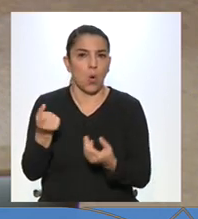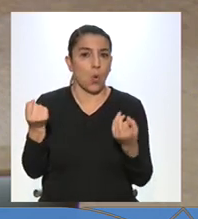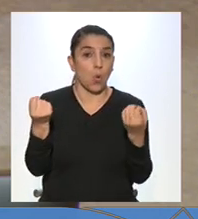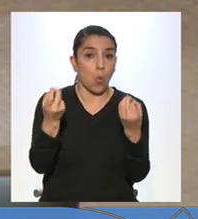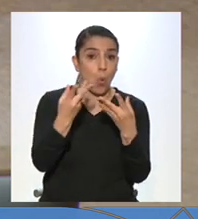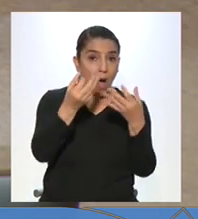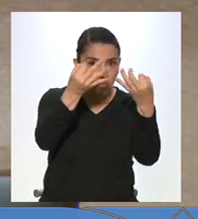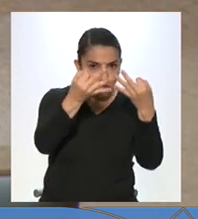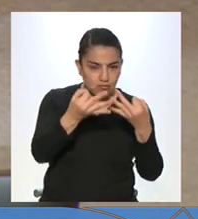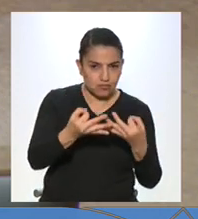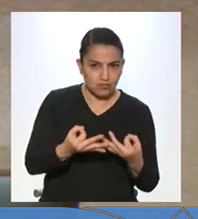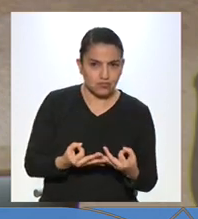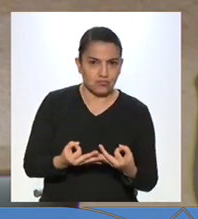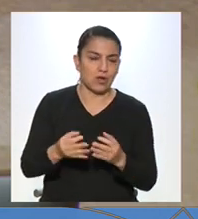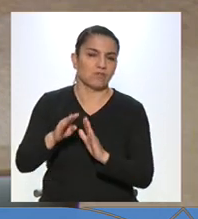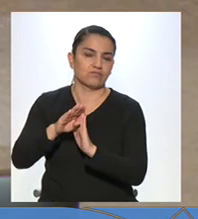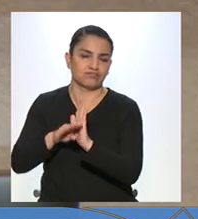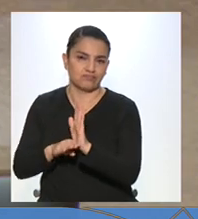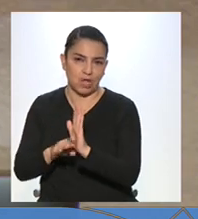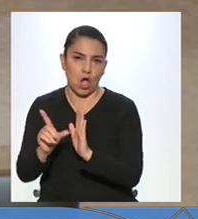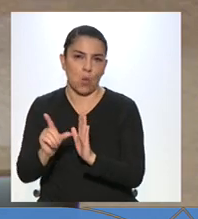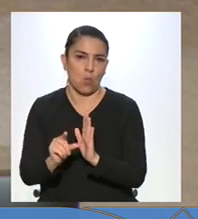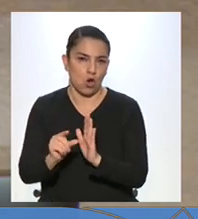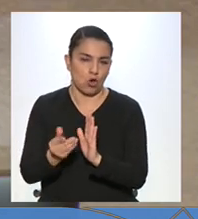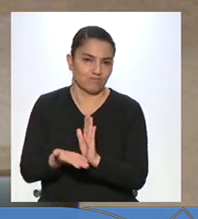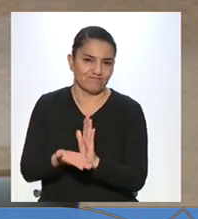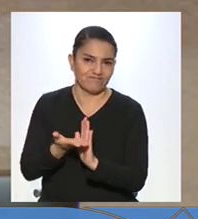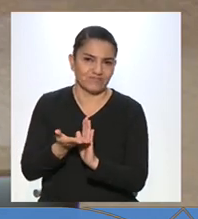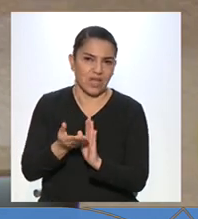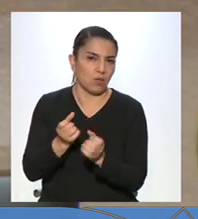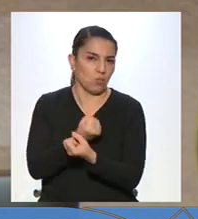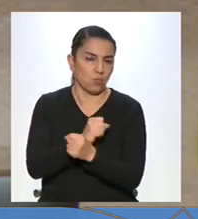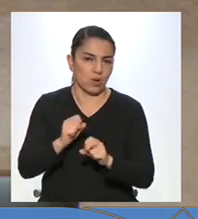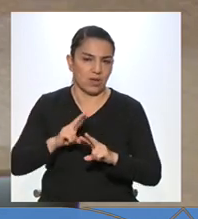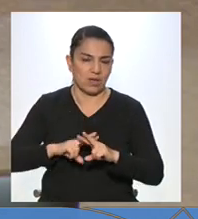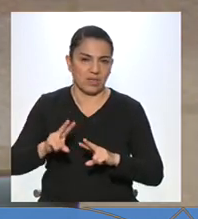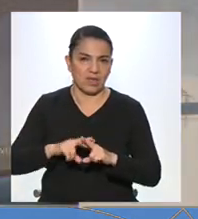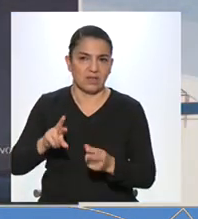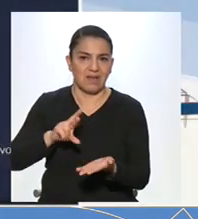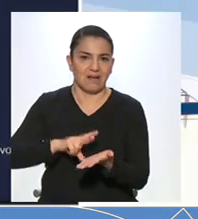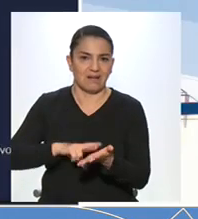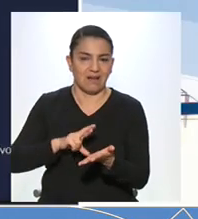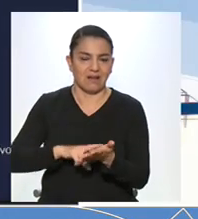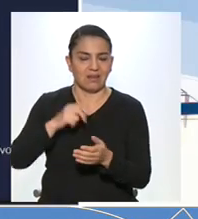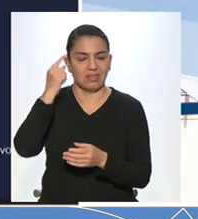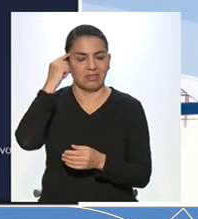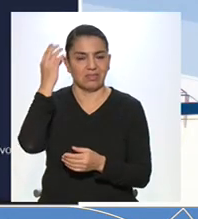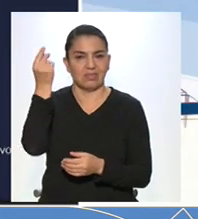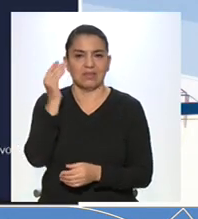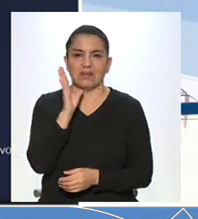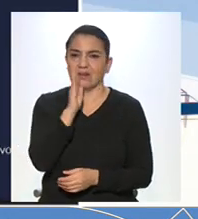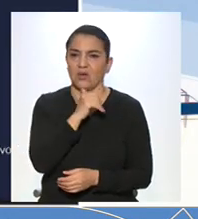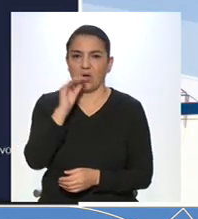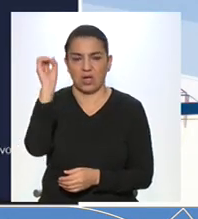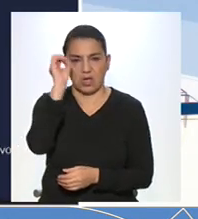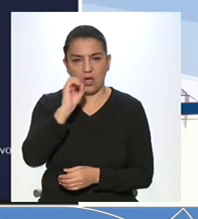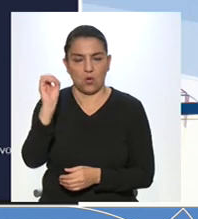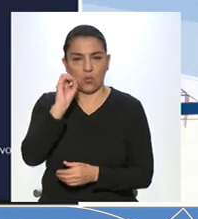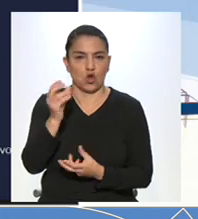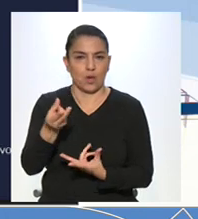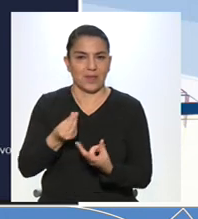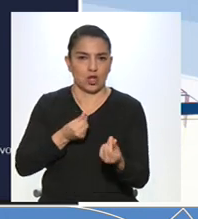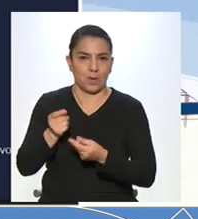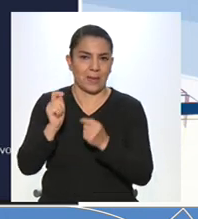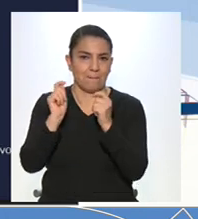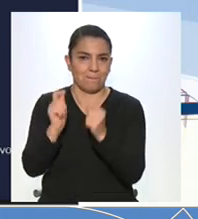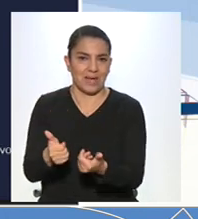de inflación de que se habla es imposible de efectuar. ¿Alguna realidad habrá en estos razonamientos si se considera que no hay opinión de economista o experto en